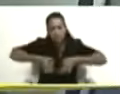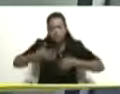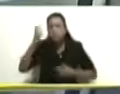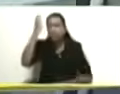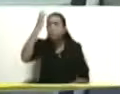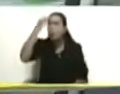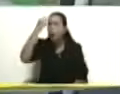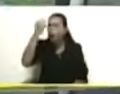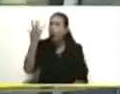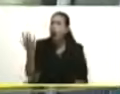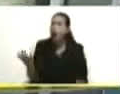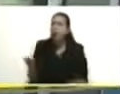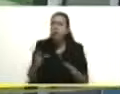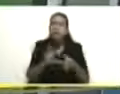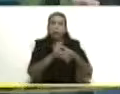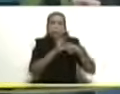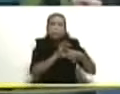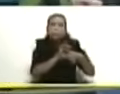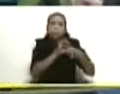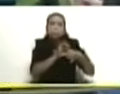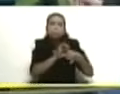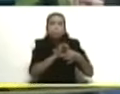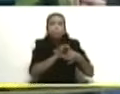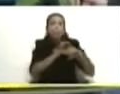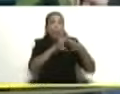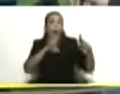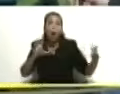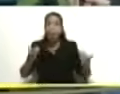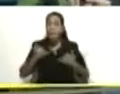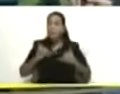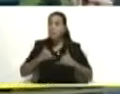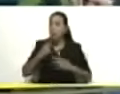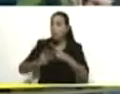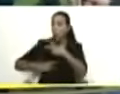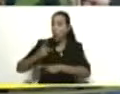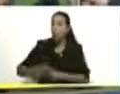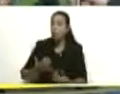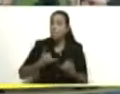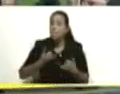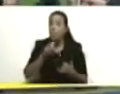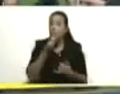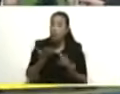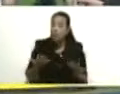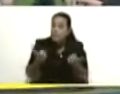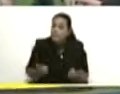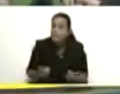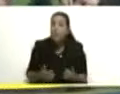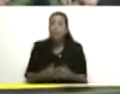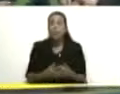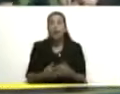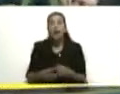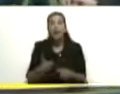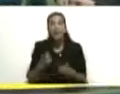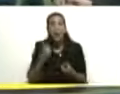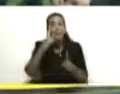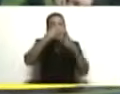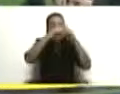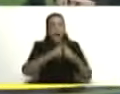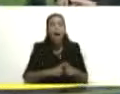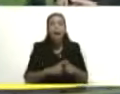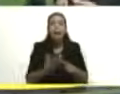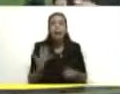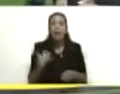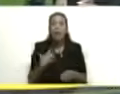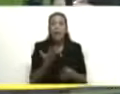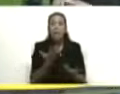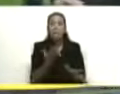en un proceso de descolonización del pensamiento en alimentación y nutrición. Y usted nos decía en el mensaje anual, presidente, cómo hemos